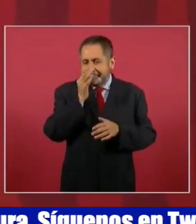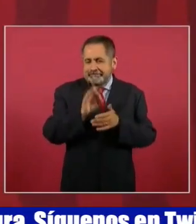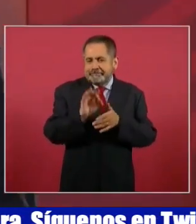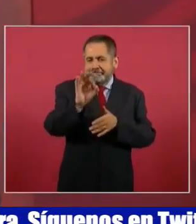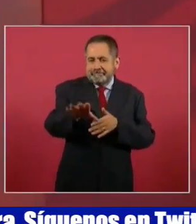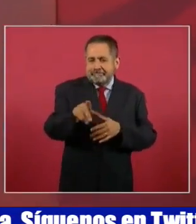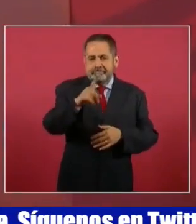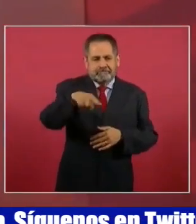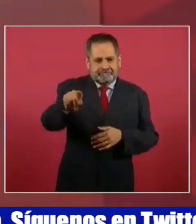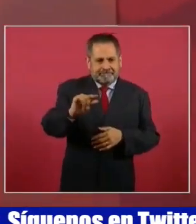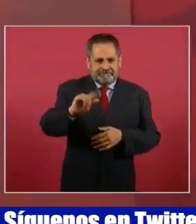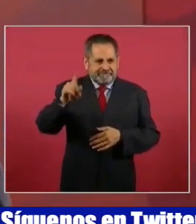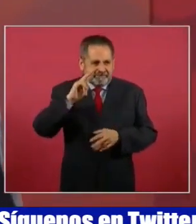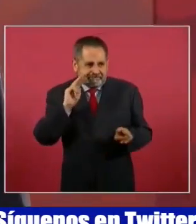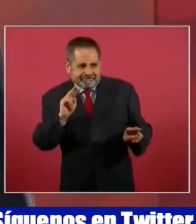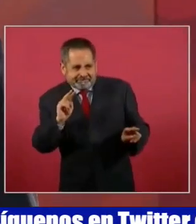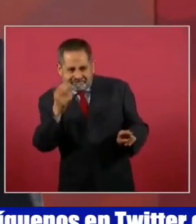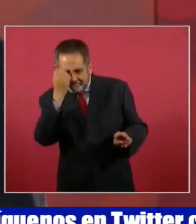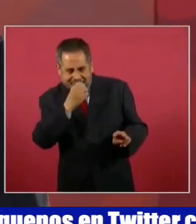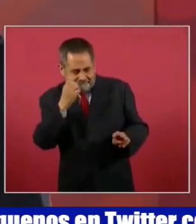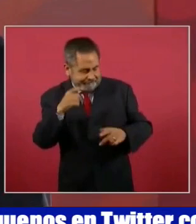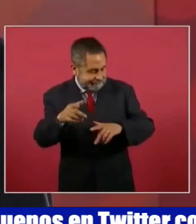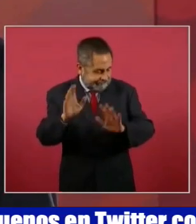ustedes son mirones profesionales.